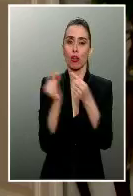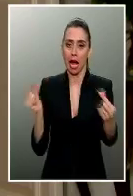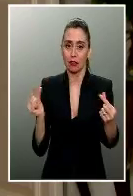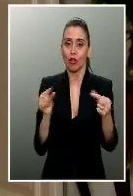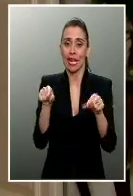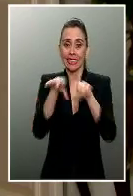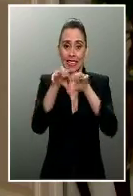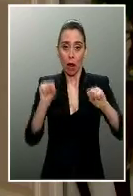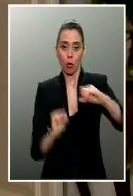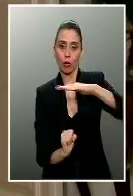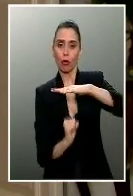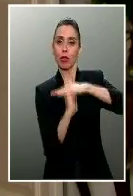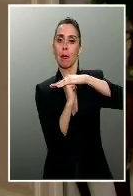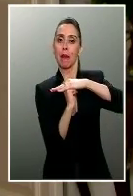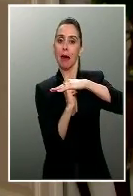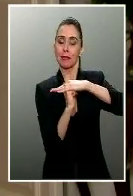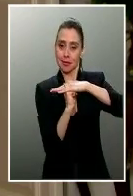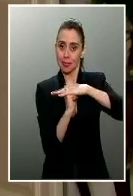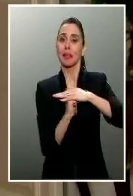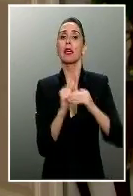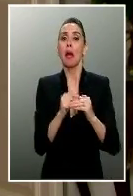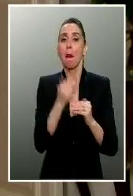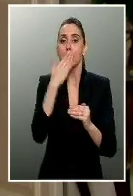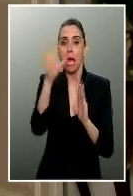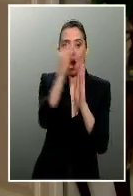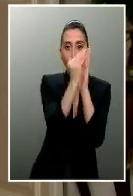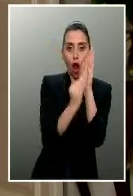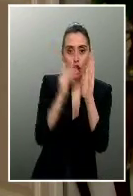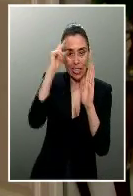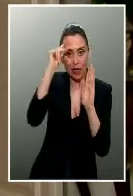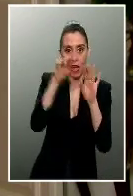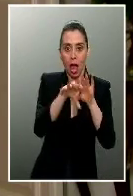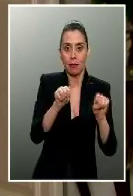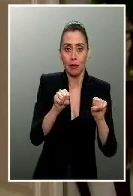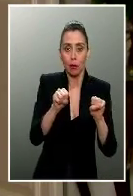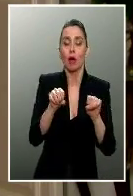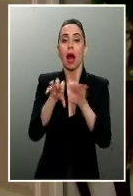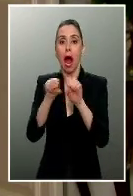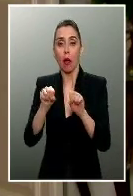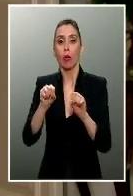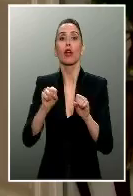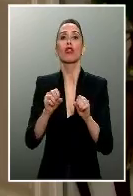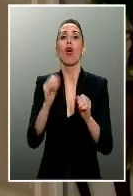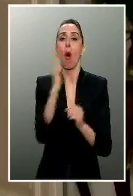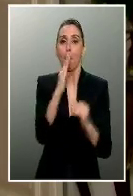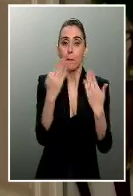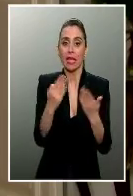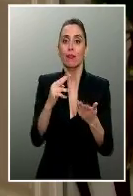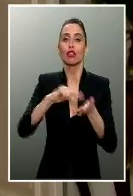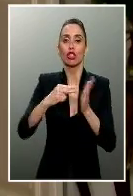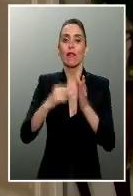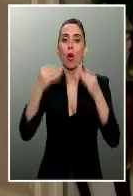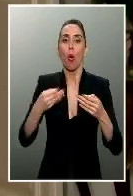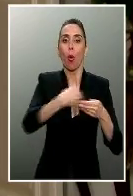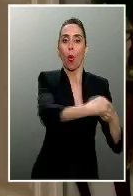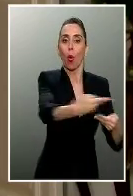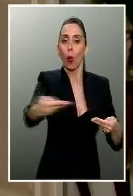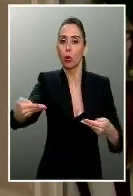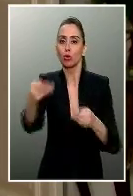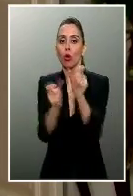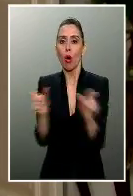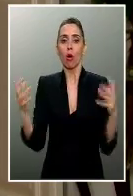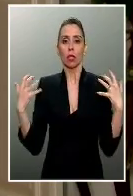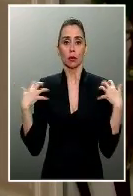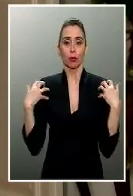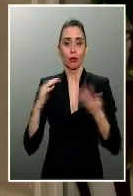dé sustento un pacto que incorpore las mejores ideas un pacto que reparta con justicia los beneficios y las responsabilidades del